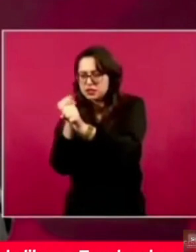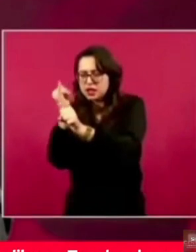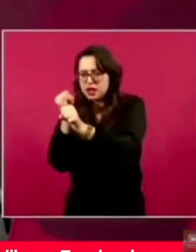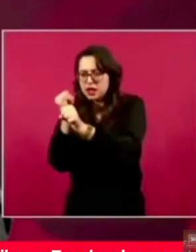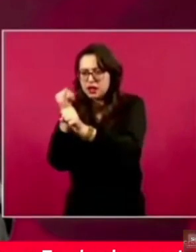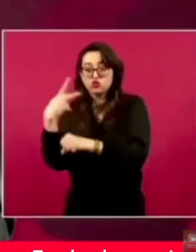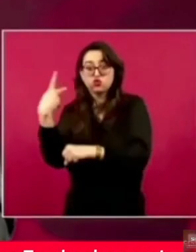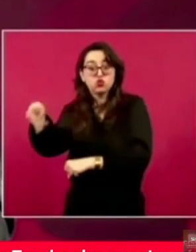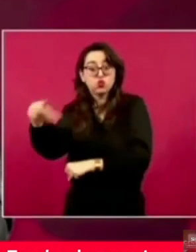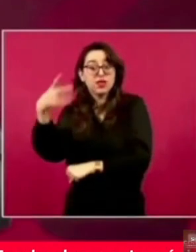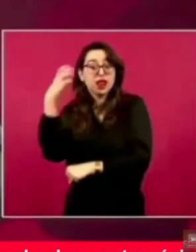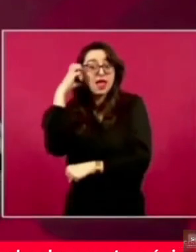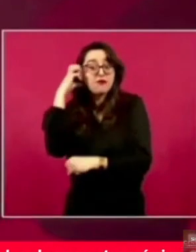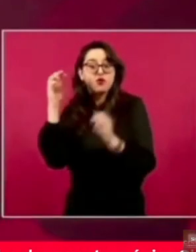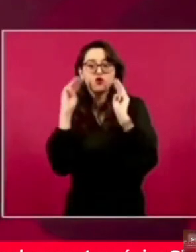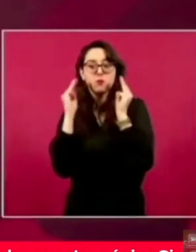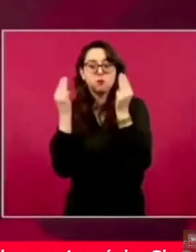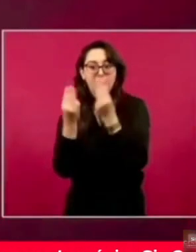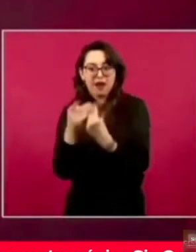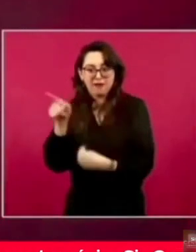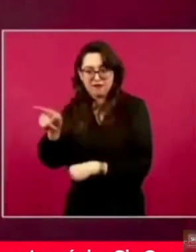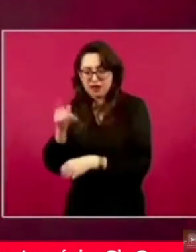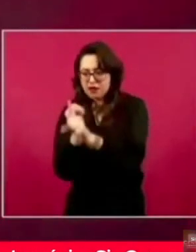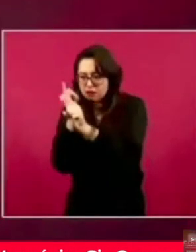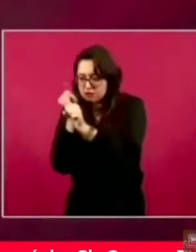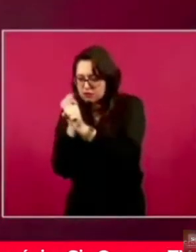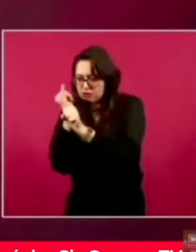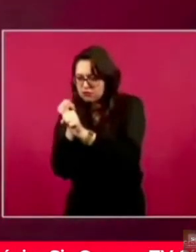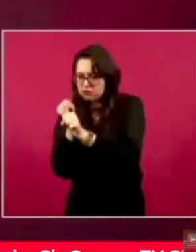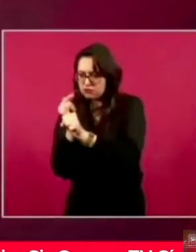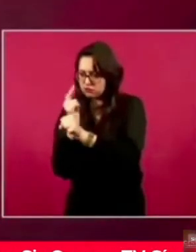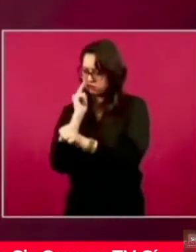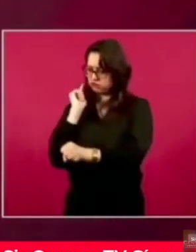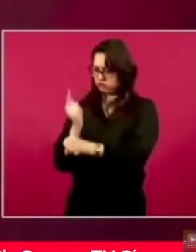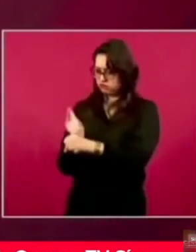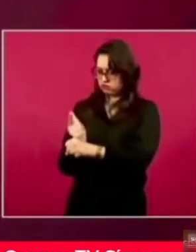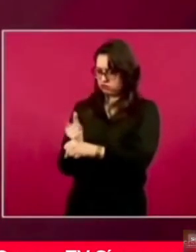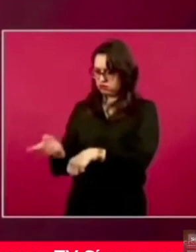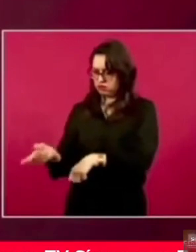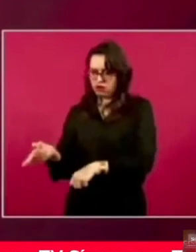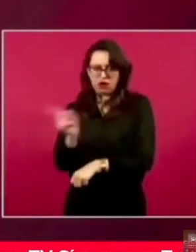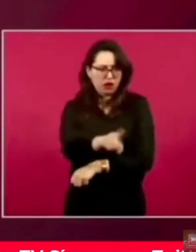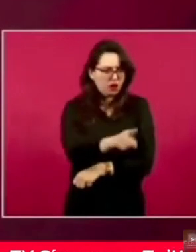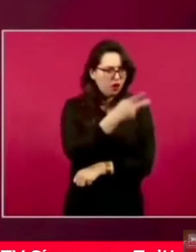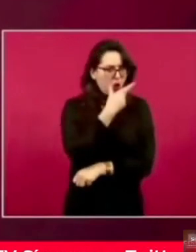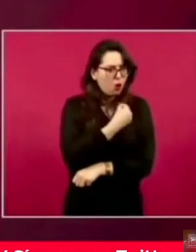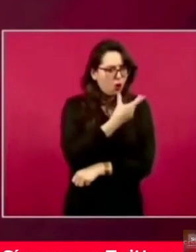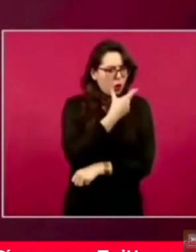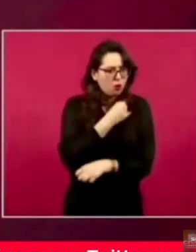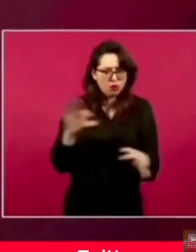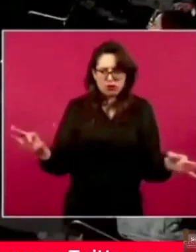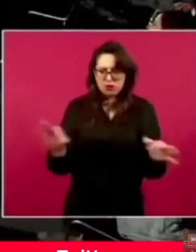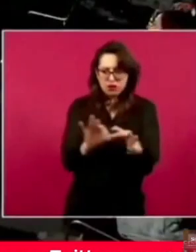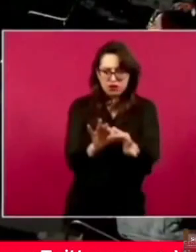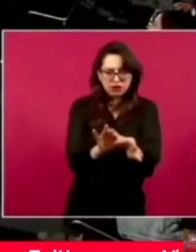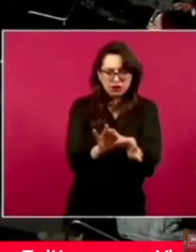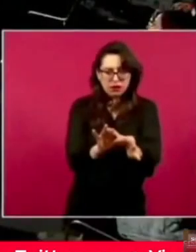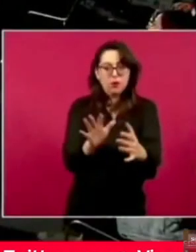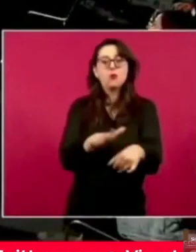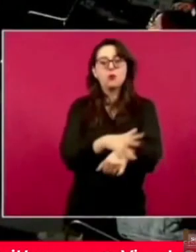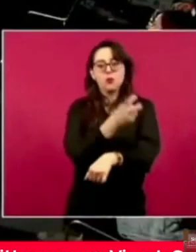investigado, se obtuvo esa grabación. Esa es la información que a mí me han